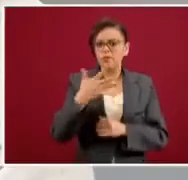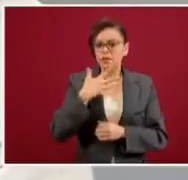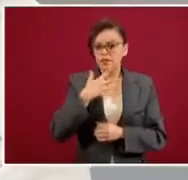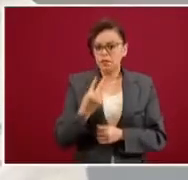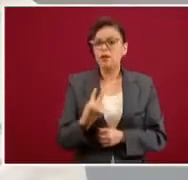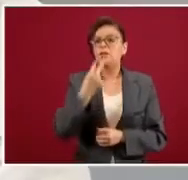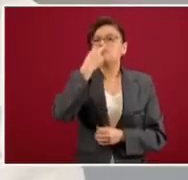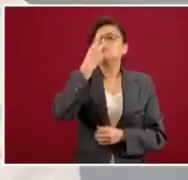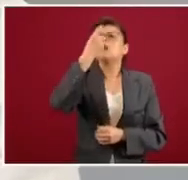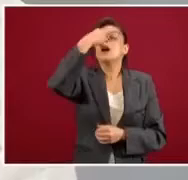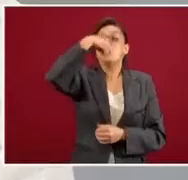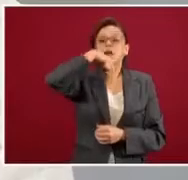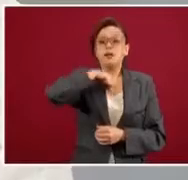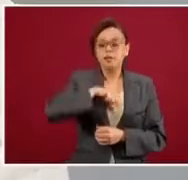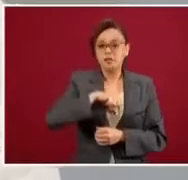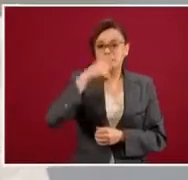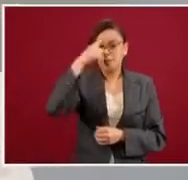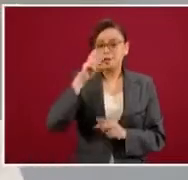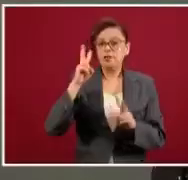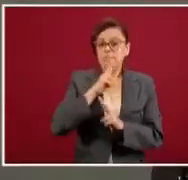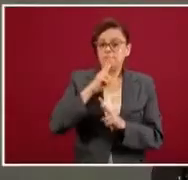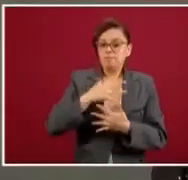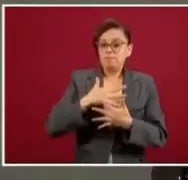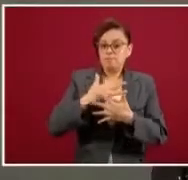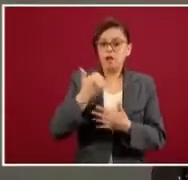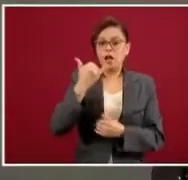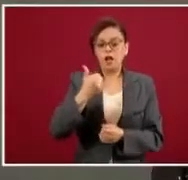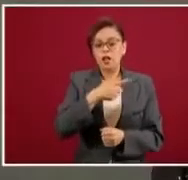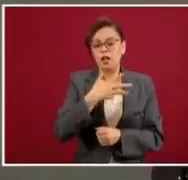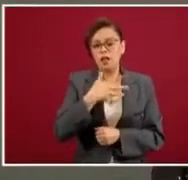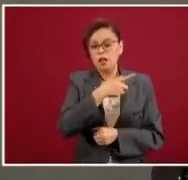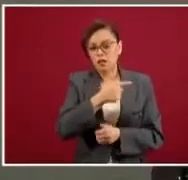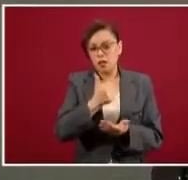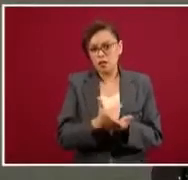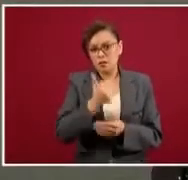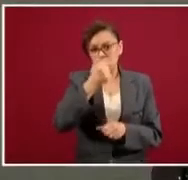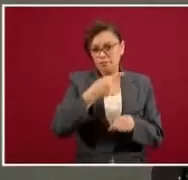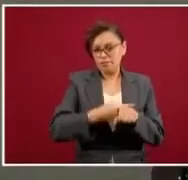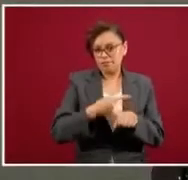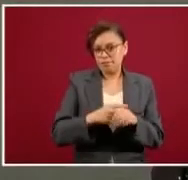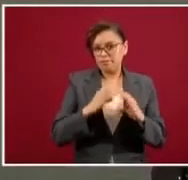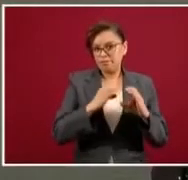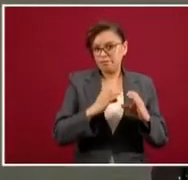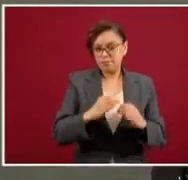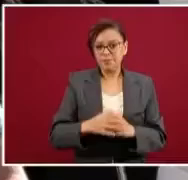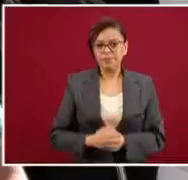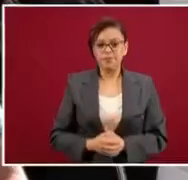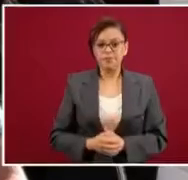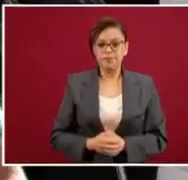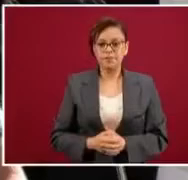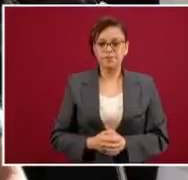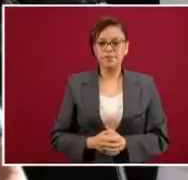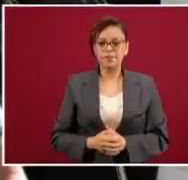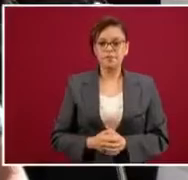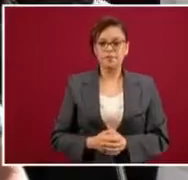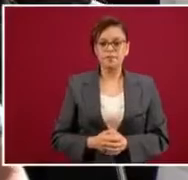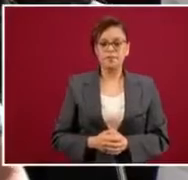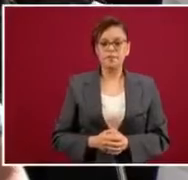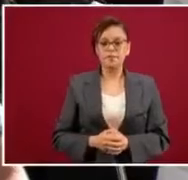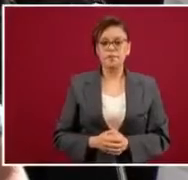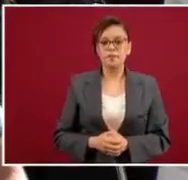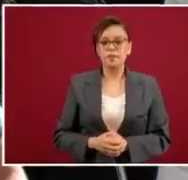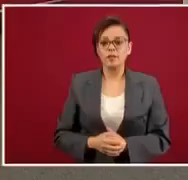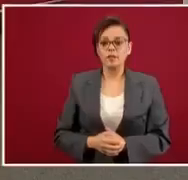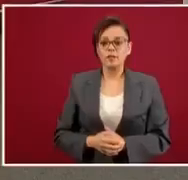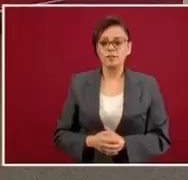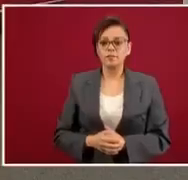intubadas y en general las que están en terapia intensiva. ¿Pero cuántas están disponibles ya con los que están hospitalizados al día de hoy? Esto